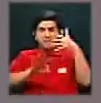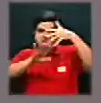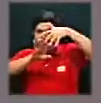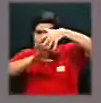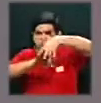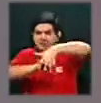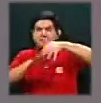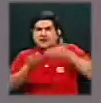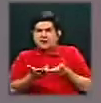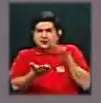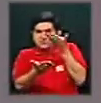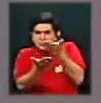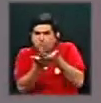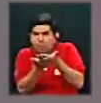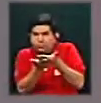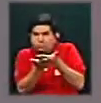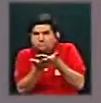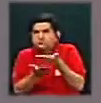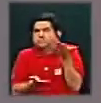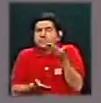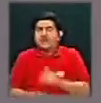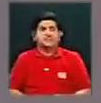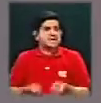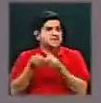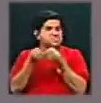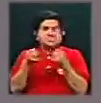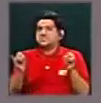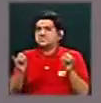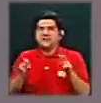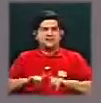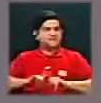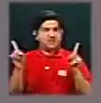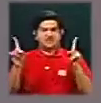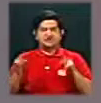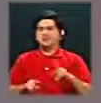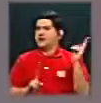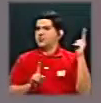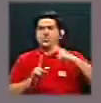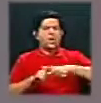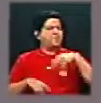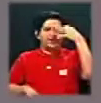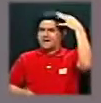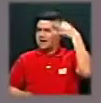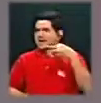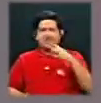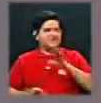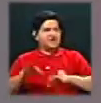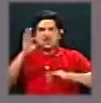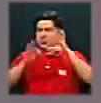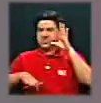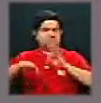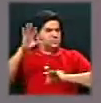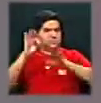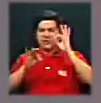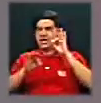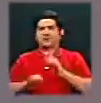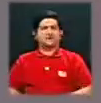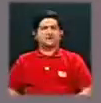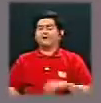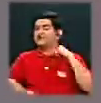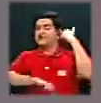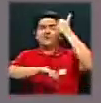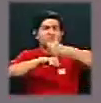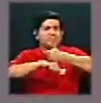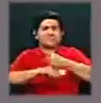se propone es una integración indiscriminada, una integración que no aplica ningún criterio de selectividad, que no